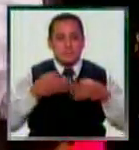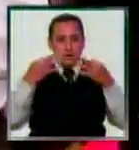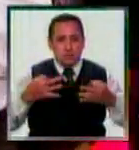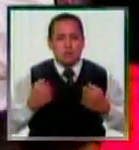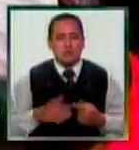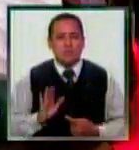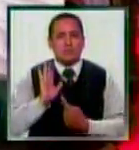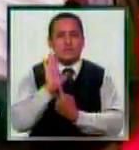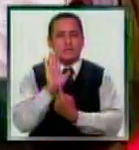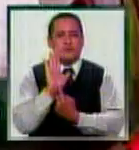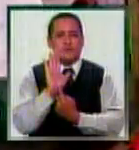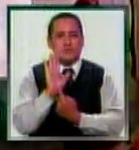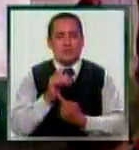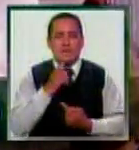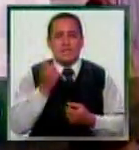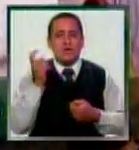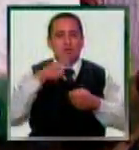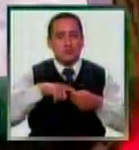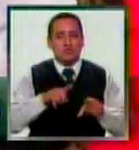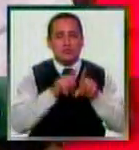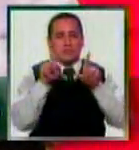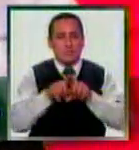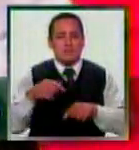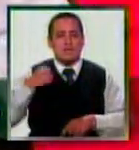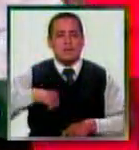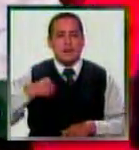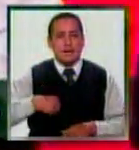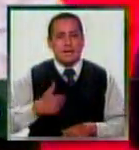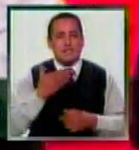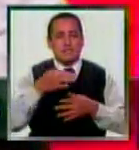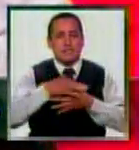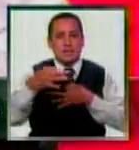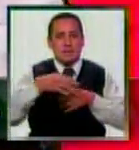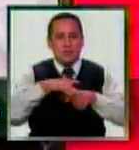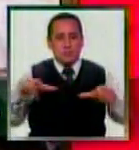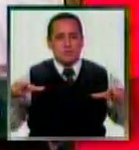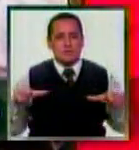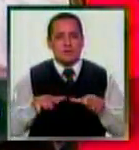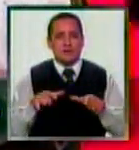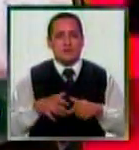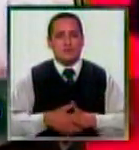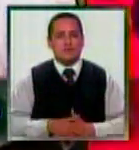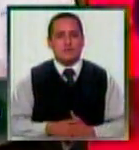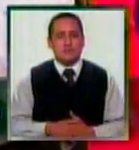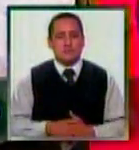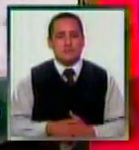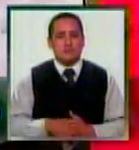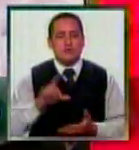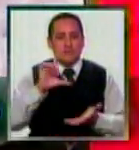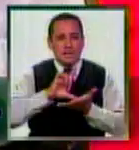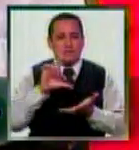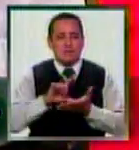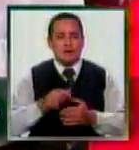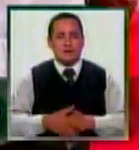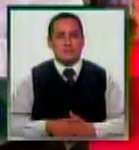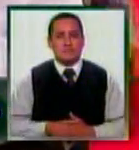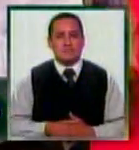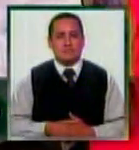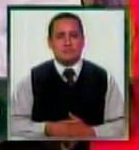lo publicamos. Incluso estuvo la alcaldesa de la provincia o de Lima